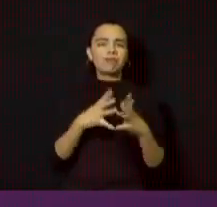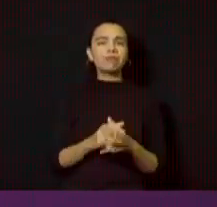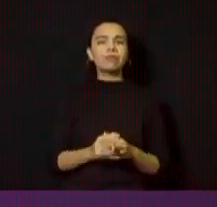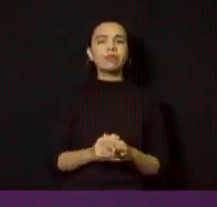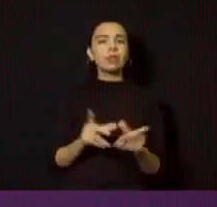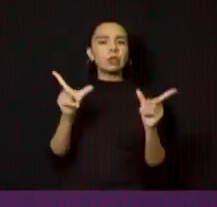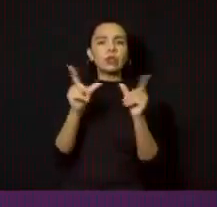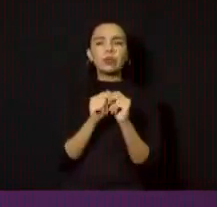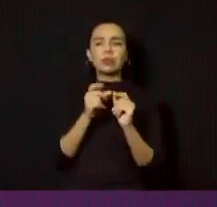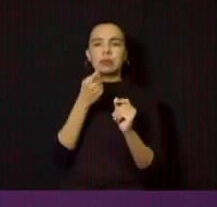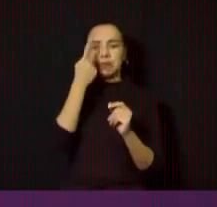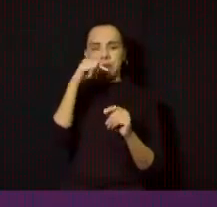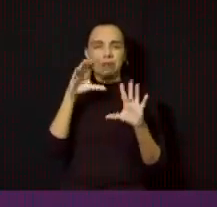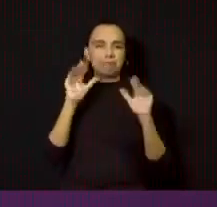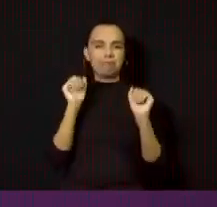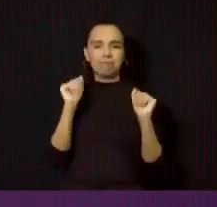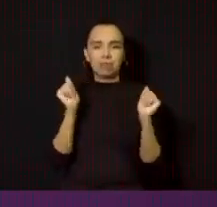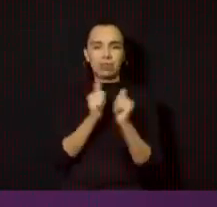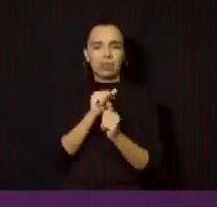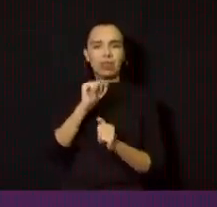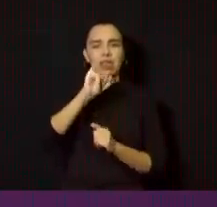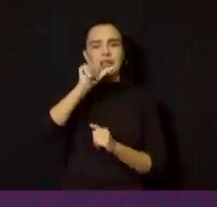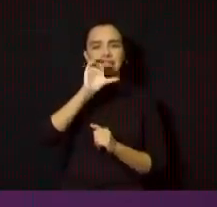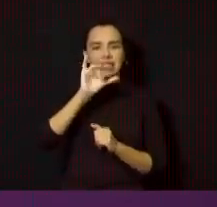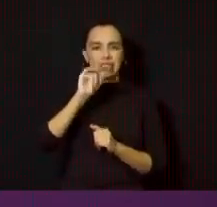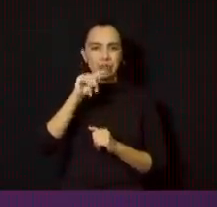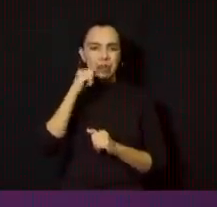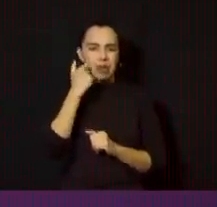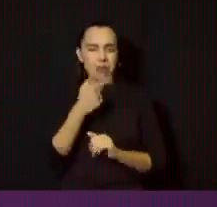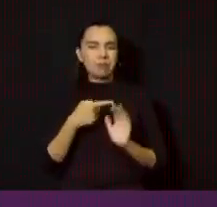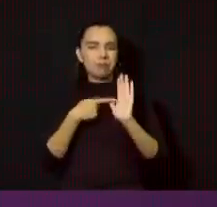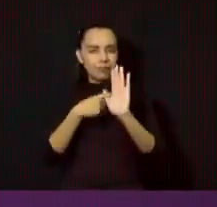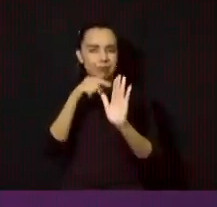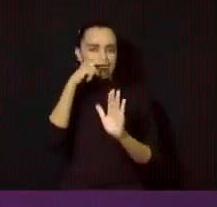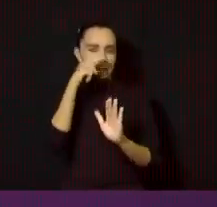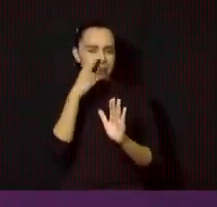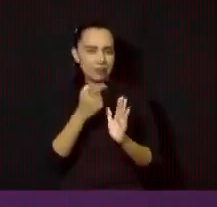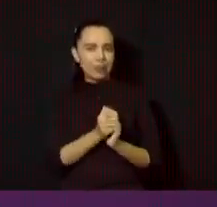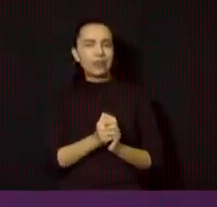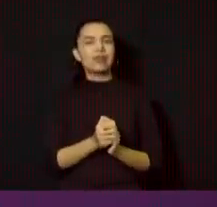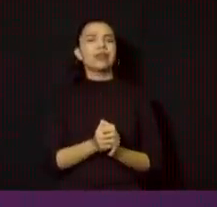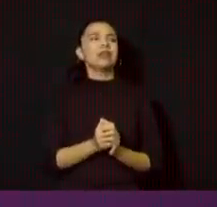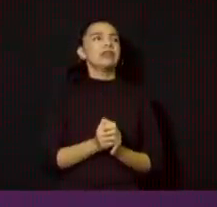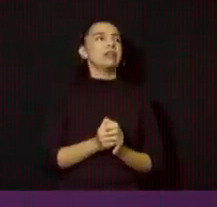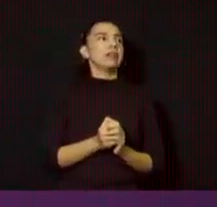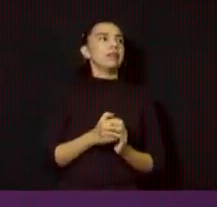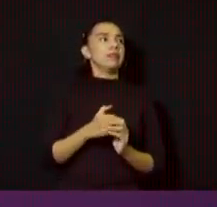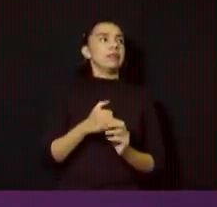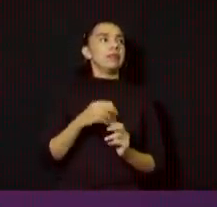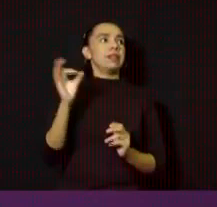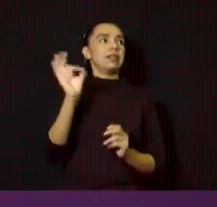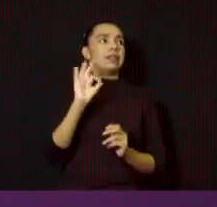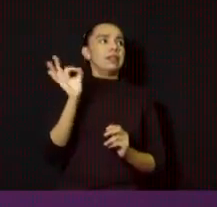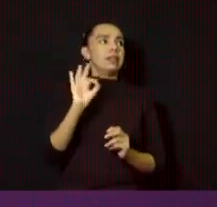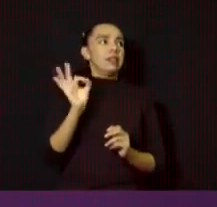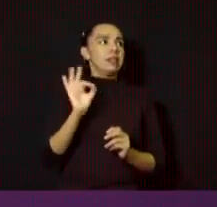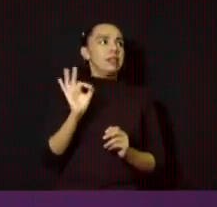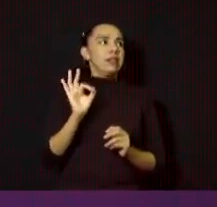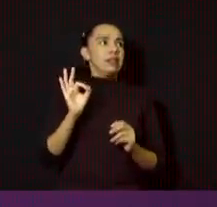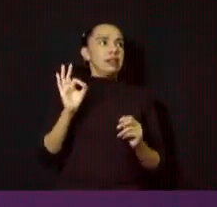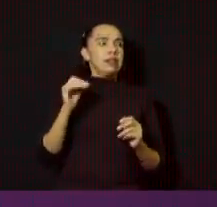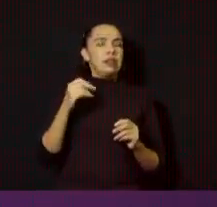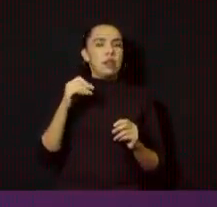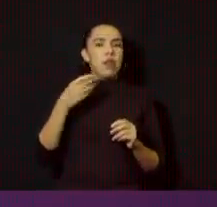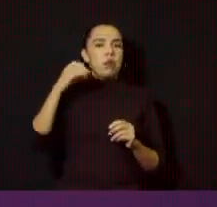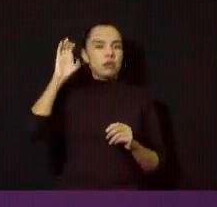ya despedirme contigo, Jacinto, quiero presumir un poco para la gente que te está escuchando y que a lo mejor te escucha por